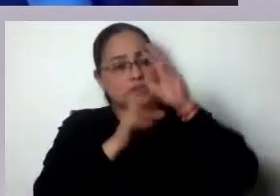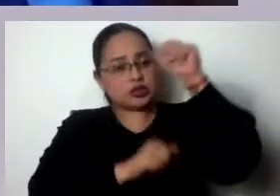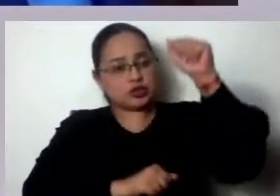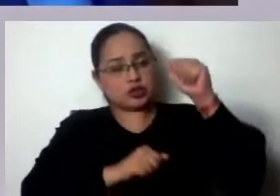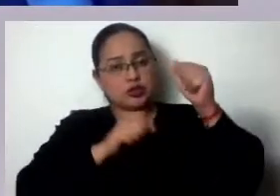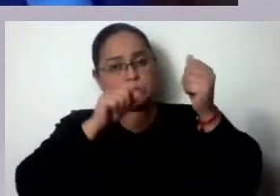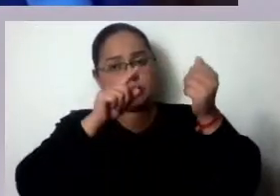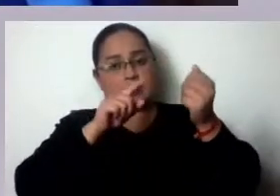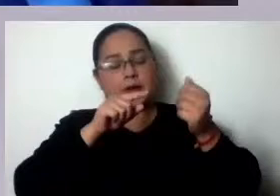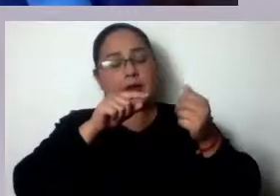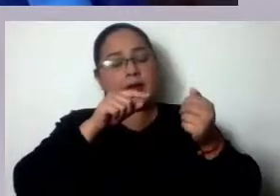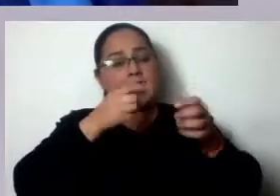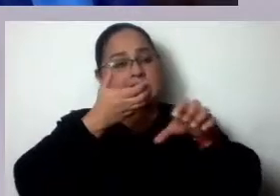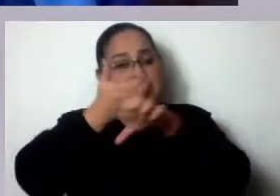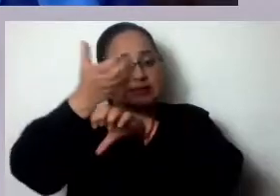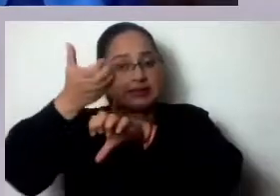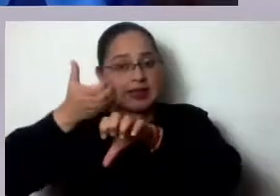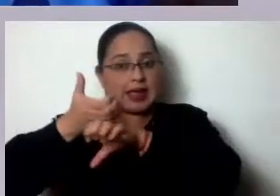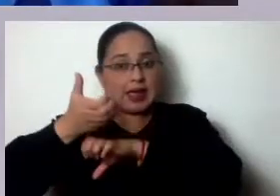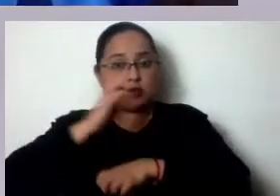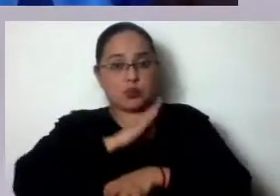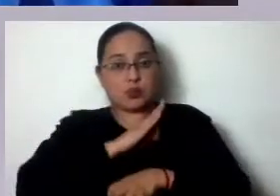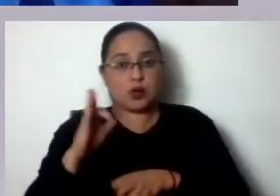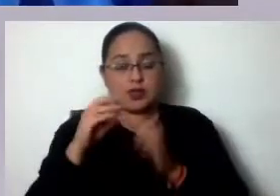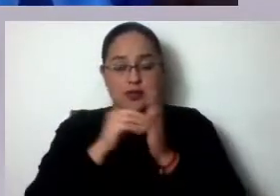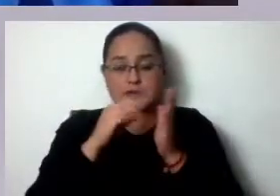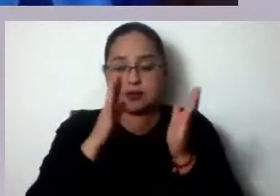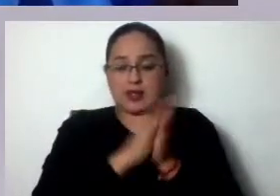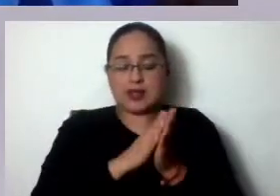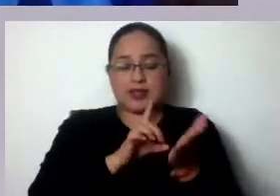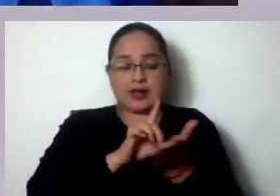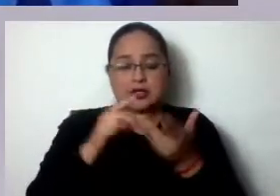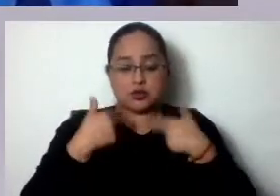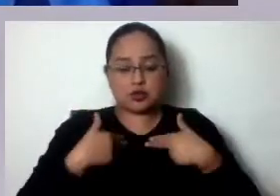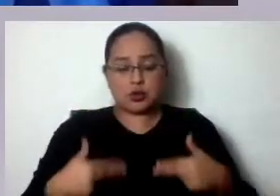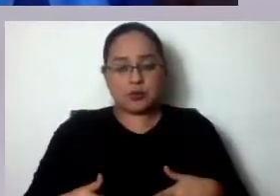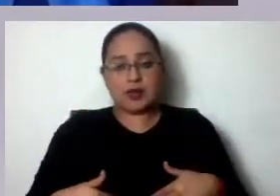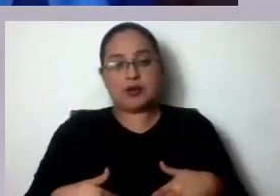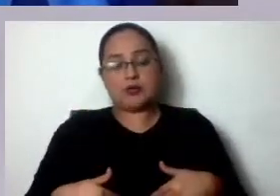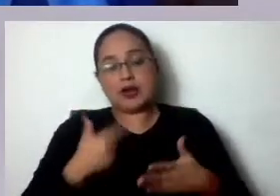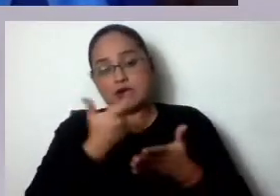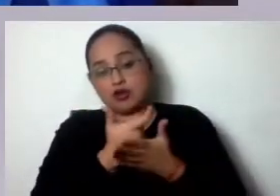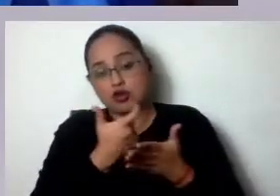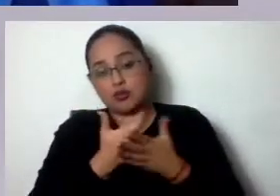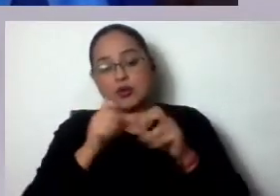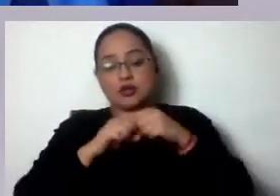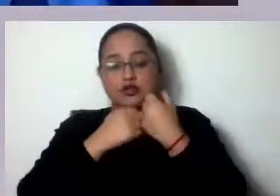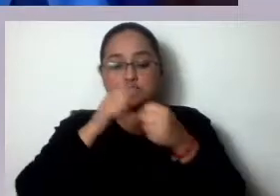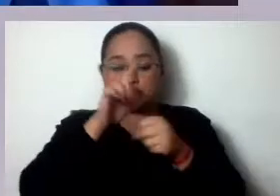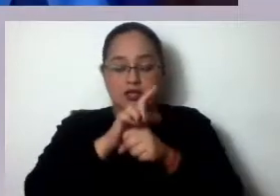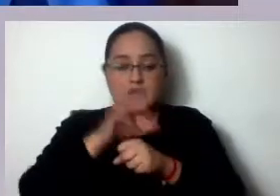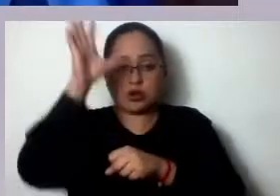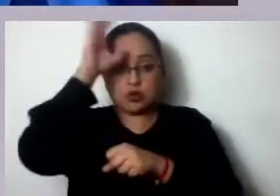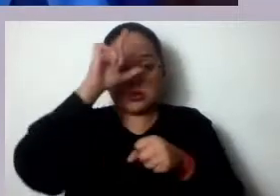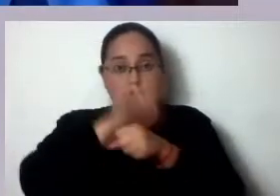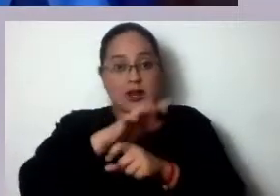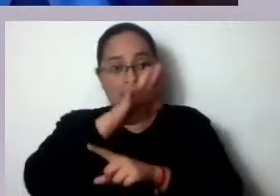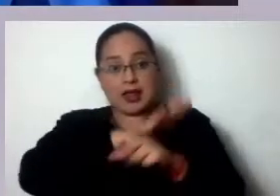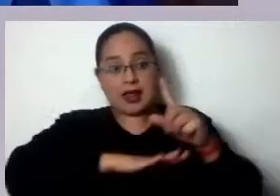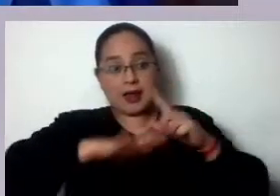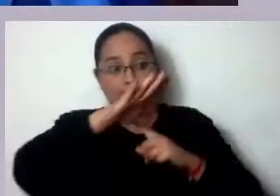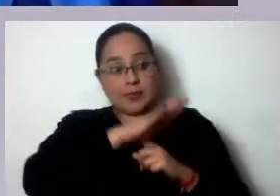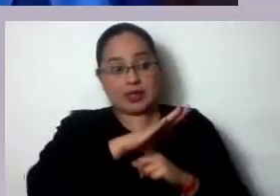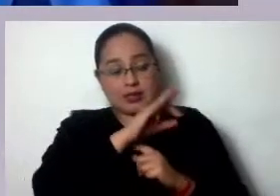de la república reconocer un derecho humano sea económico social cultural o ambiental que no se